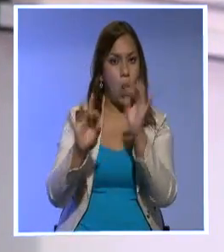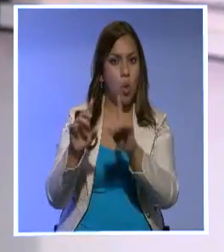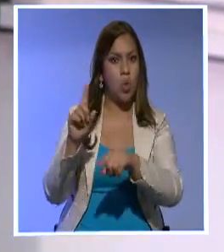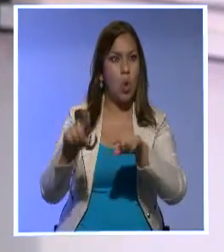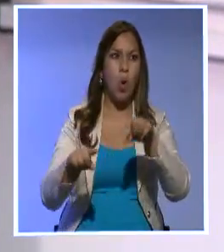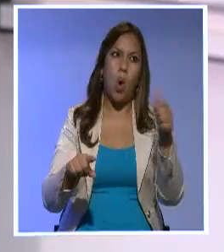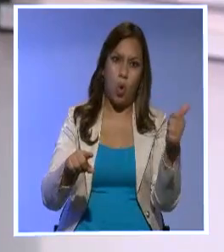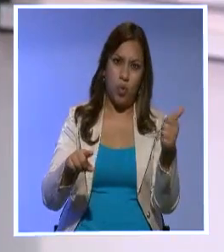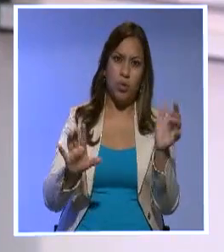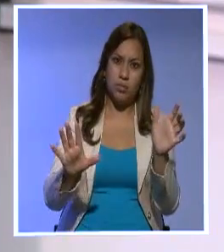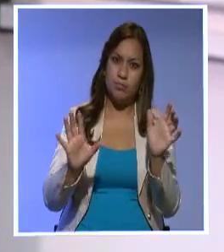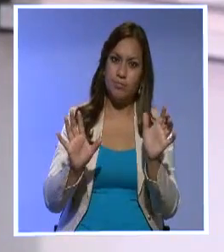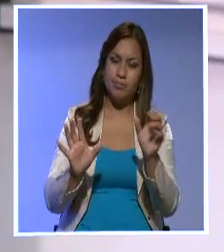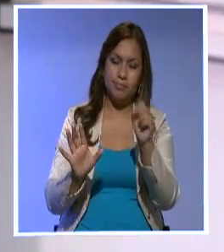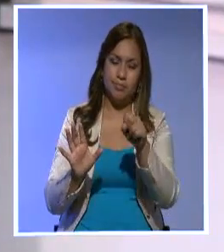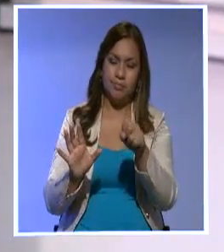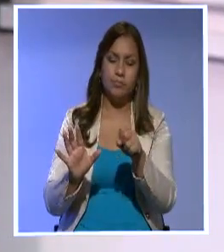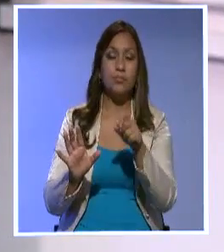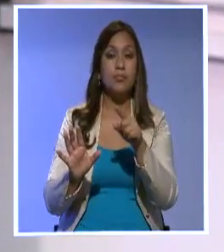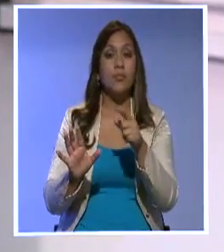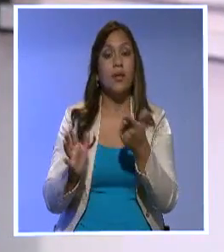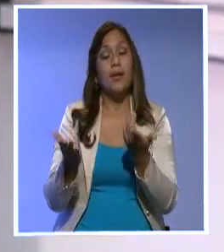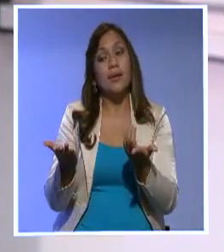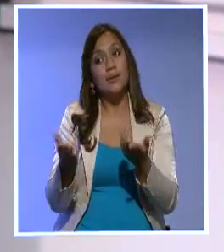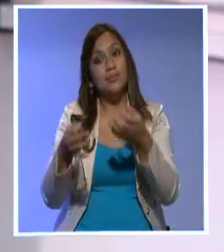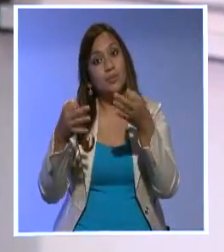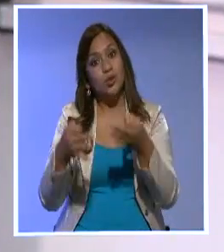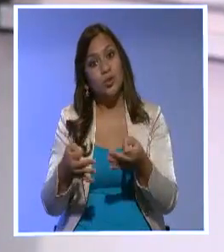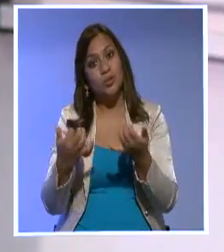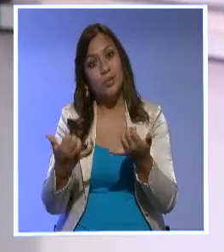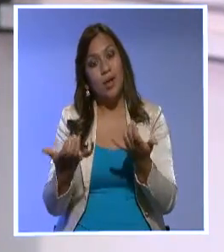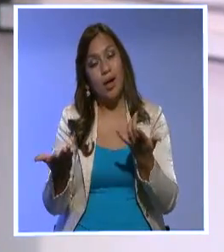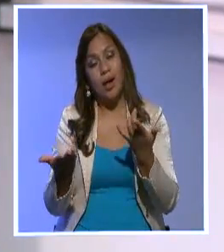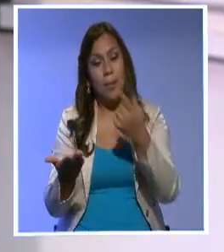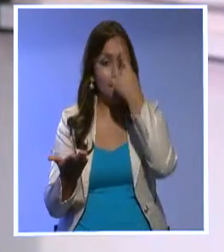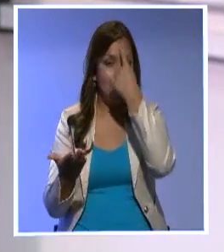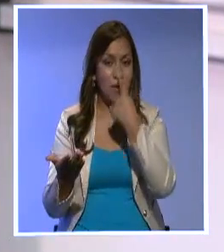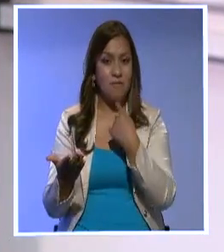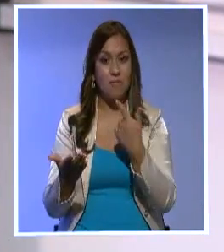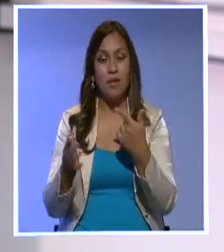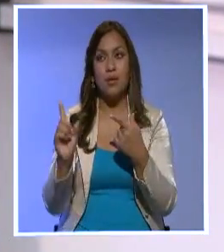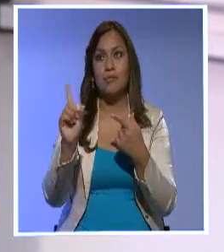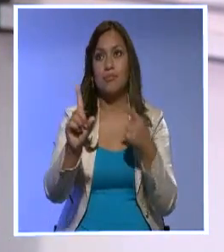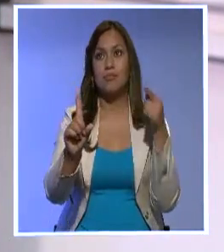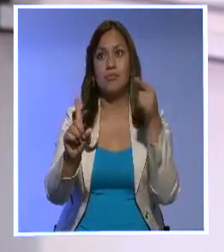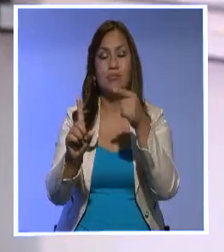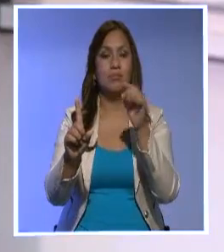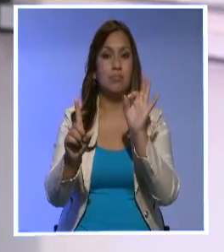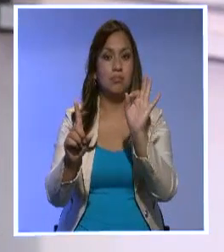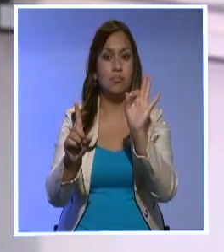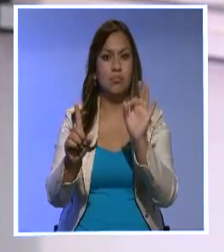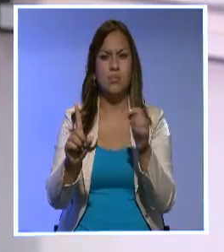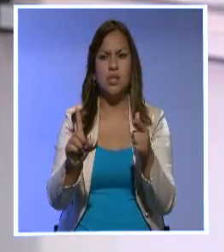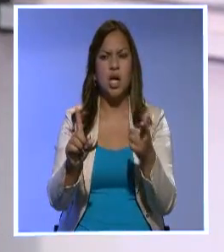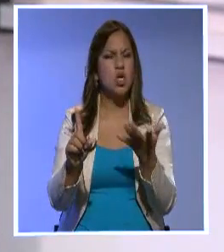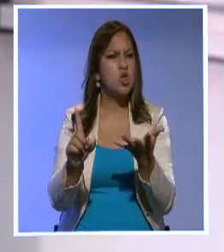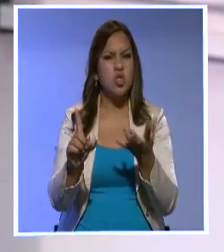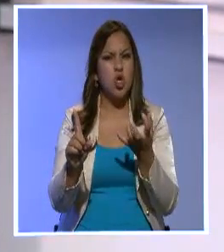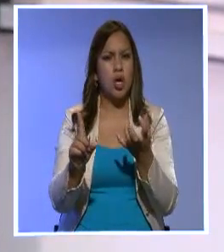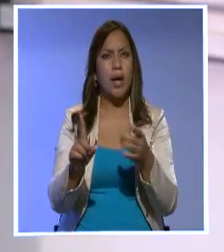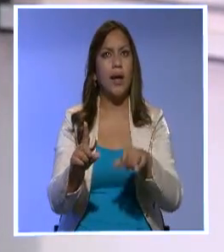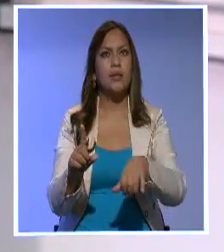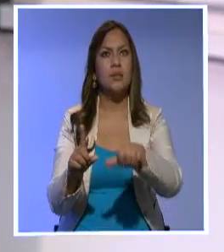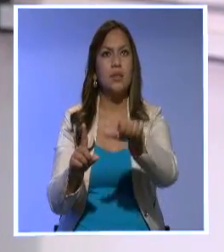es la polarización que se realiza cuando tenemos personajes de nuestra historia que se atrevieron a irrumpir los moldes hilo y